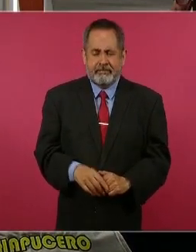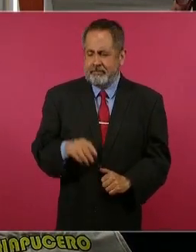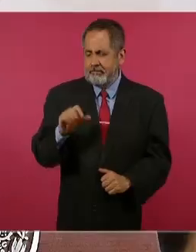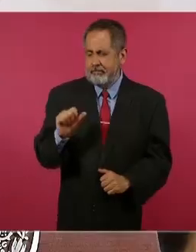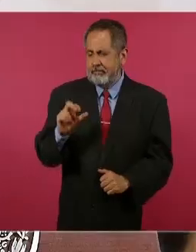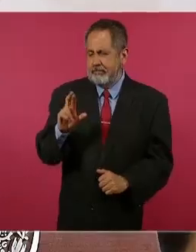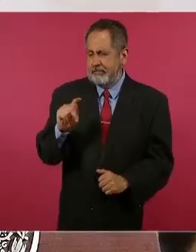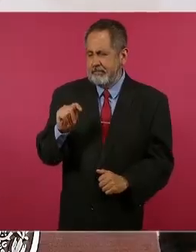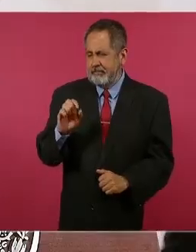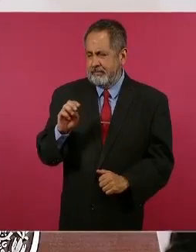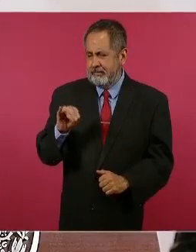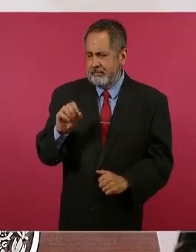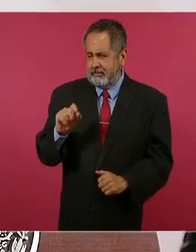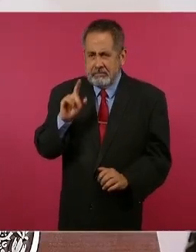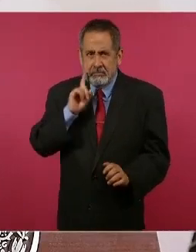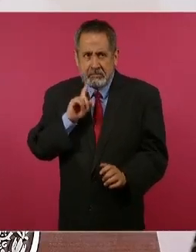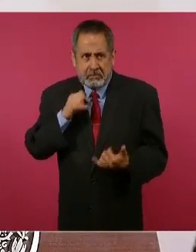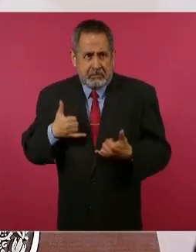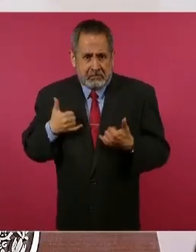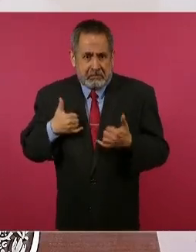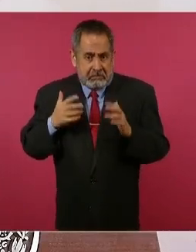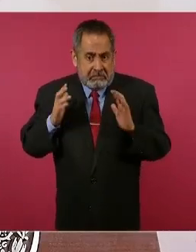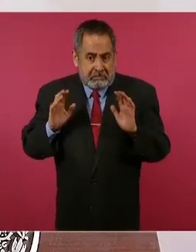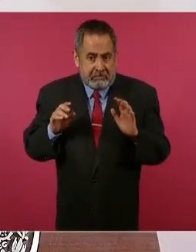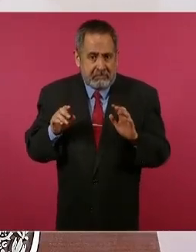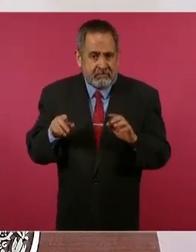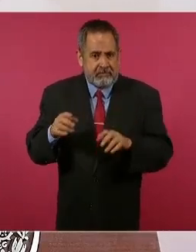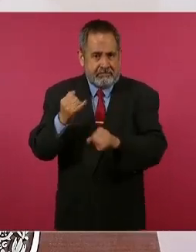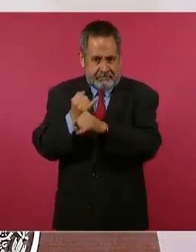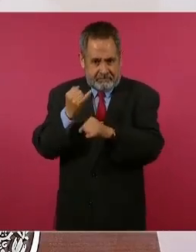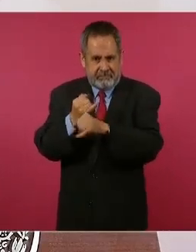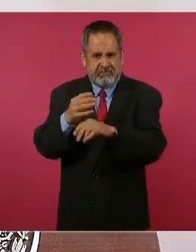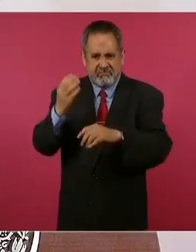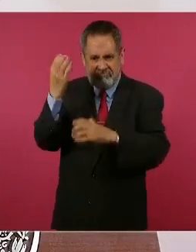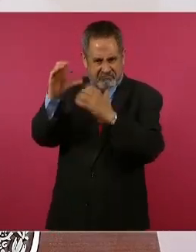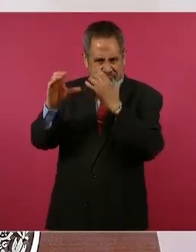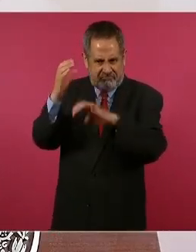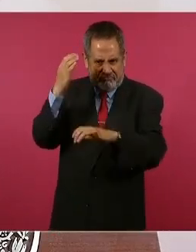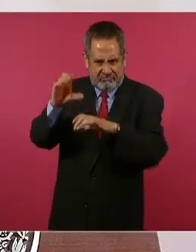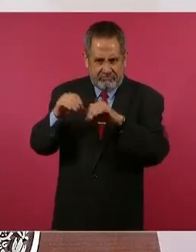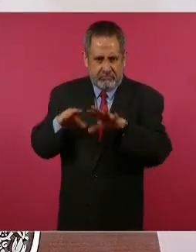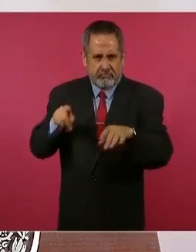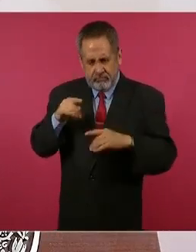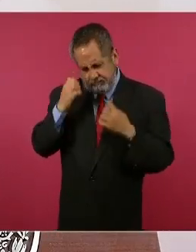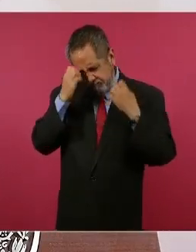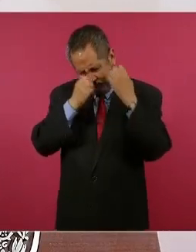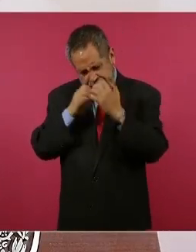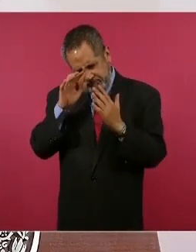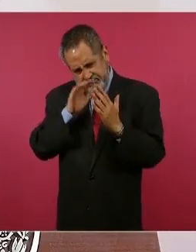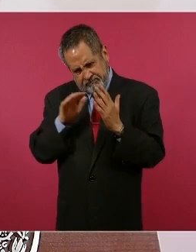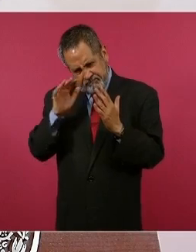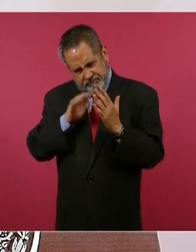Artemisa o joven, está en redes sociales y hace análisis